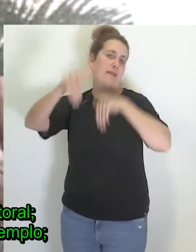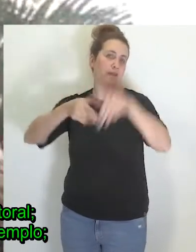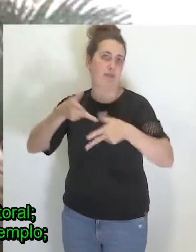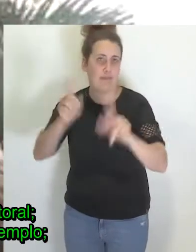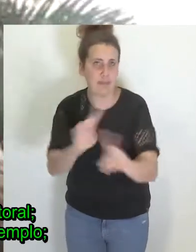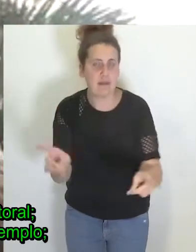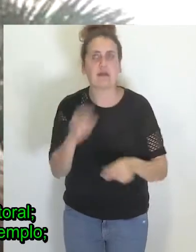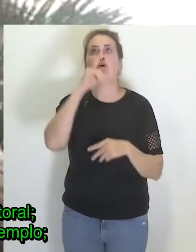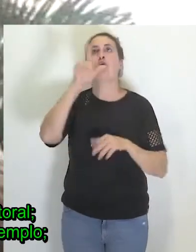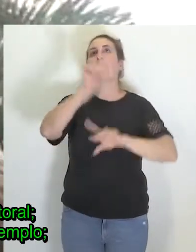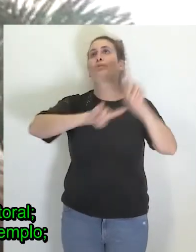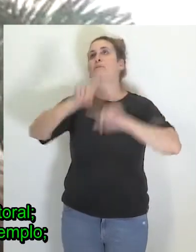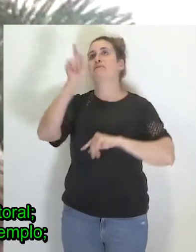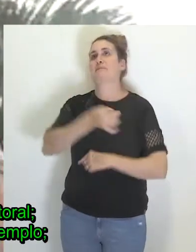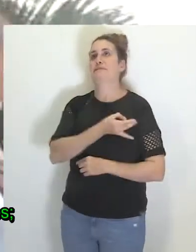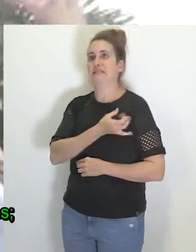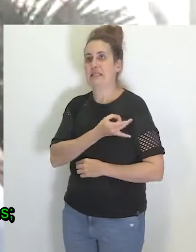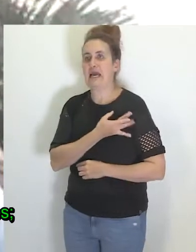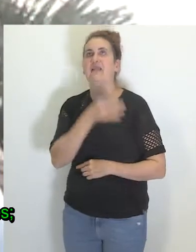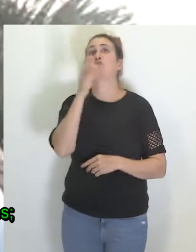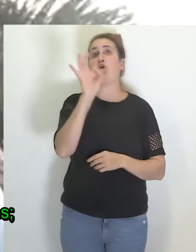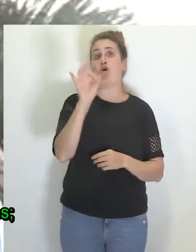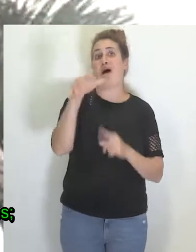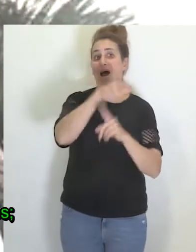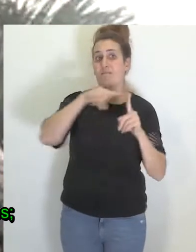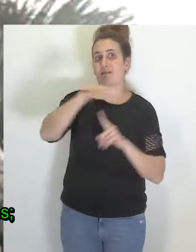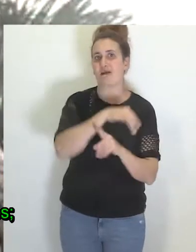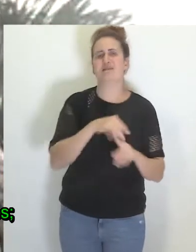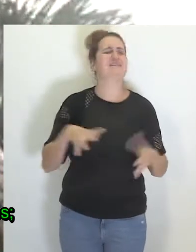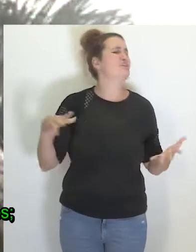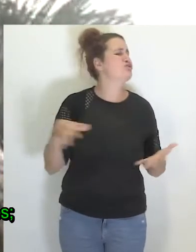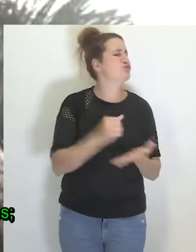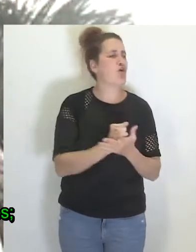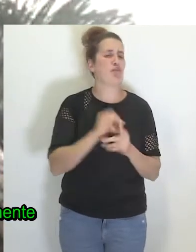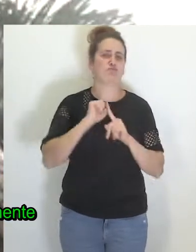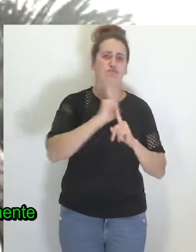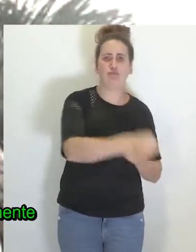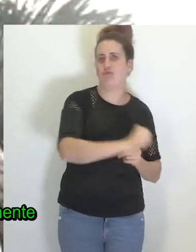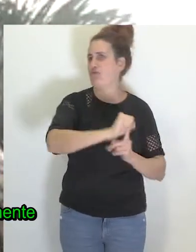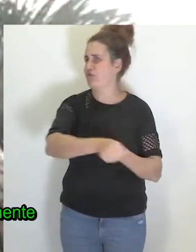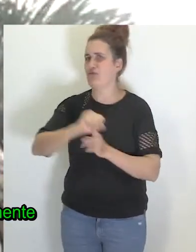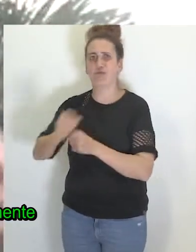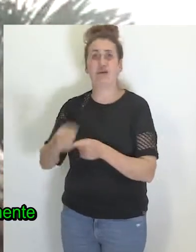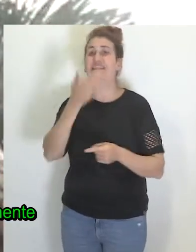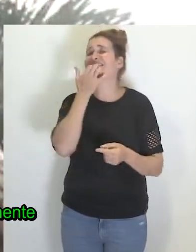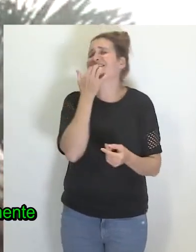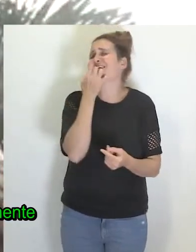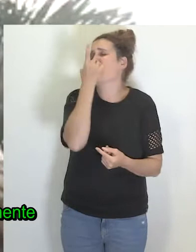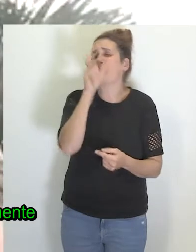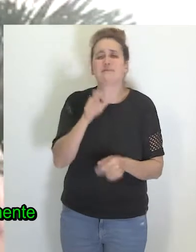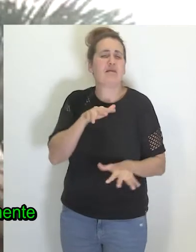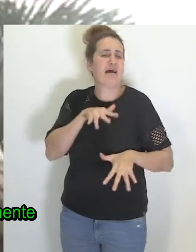con problemas sindicales, por ejemplo, o con problemas ambientales, y todos eran reprimidos. Quien se manifestara